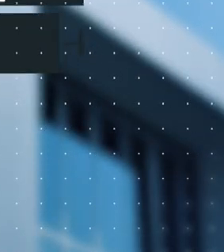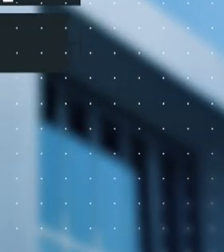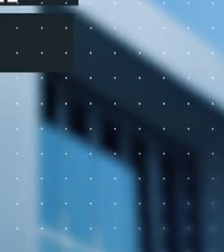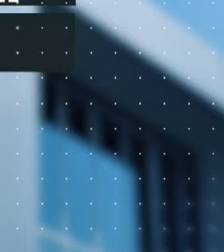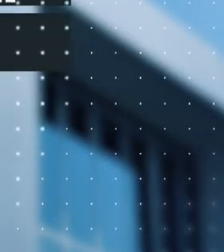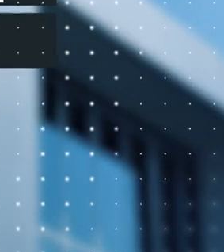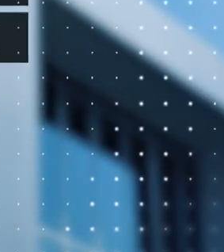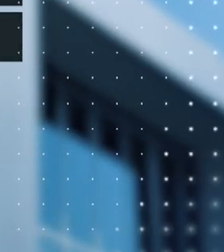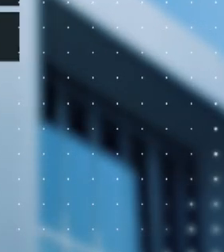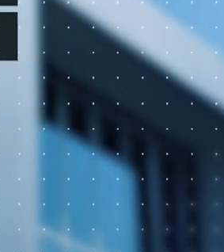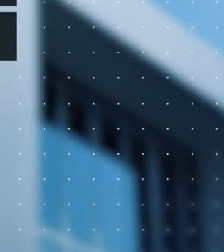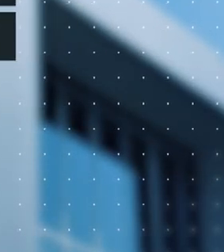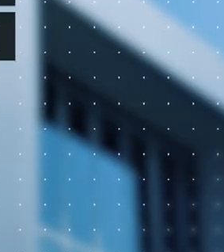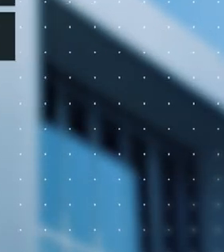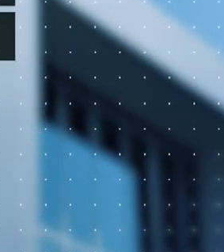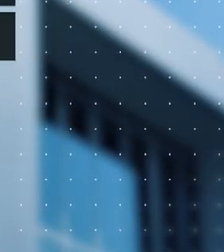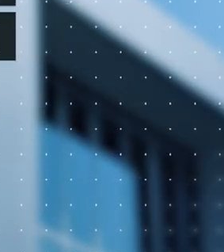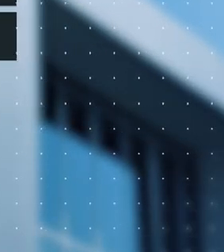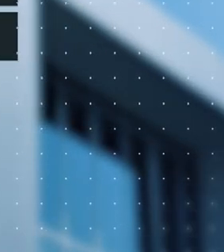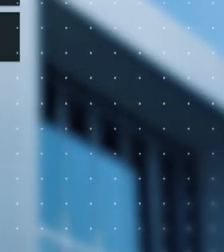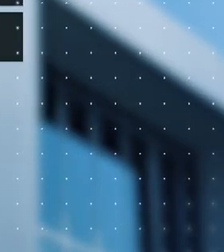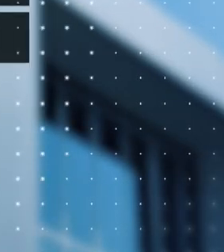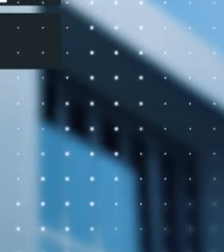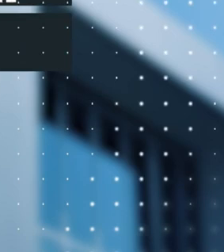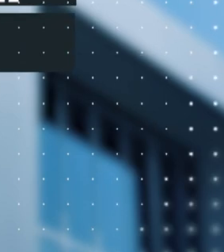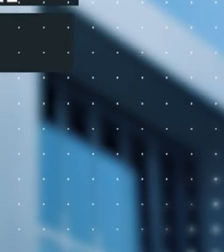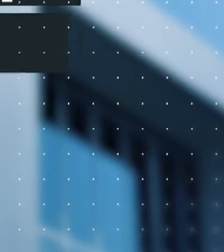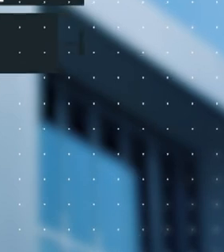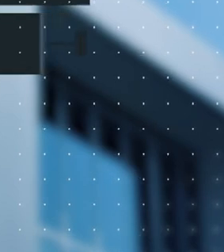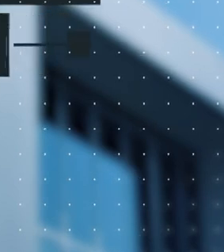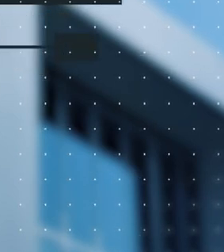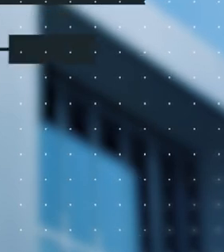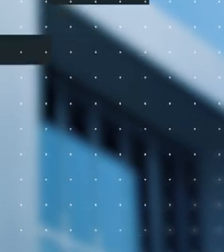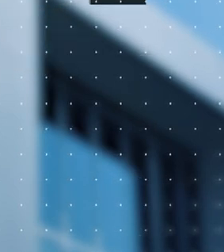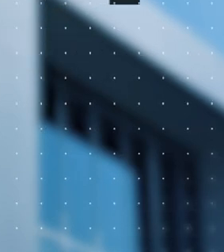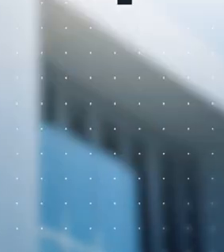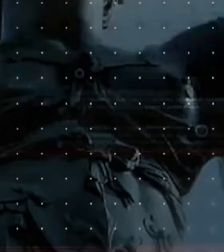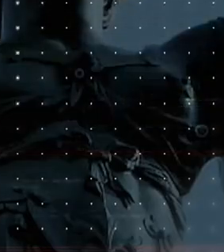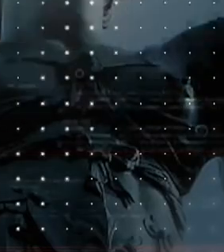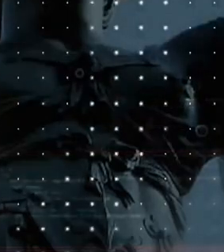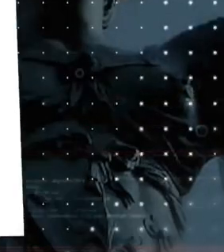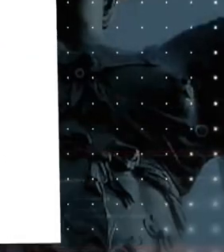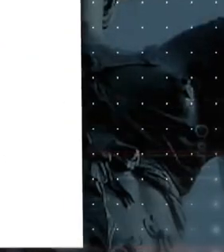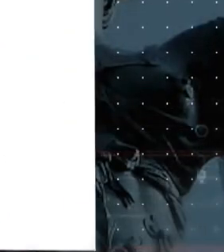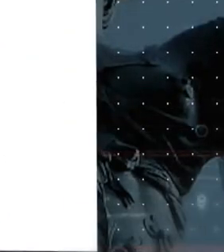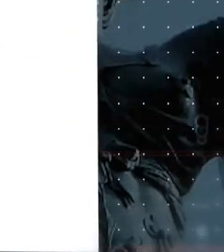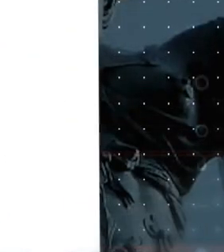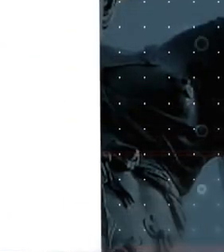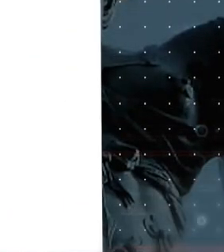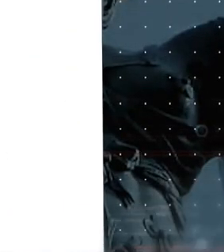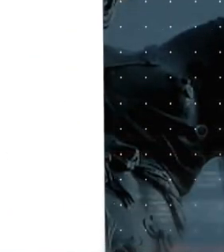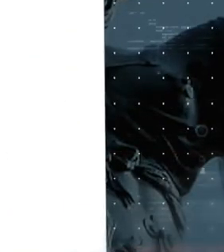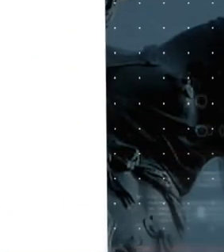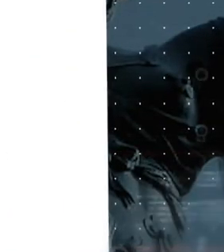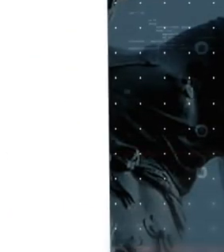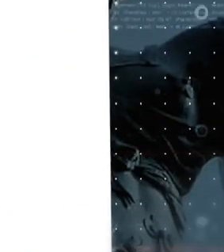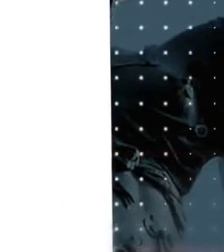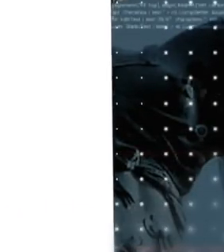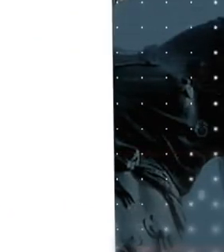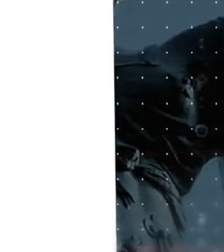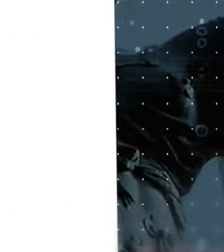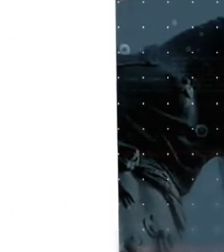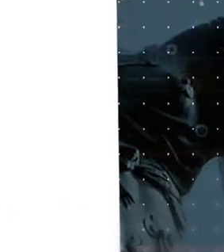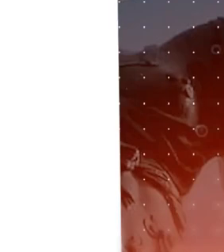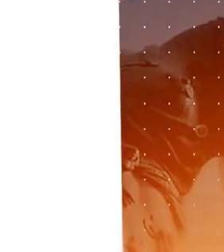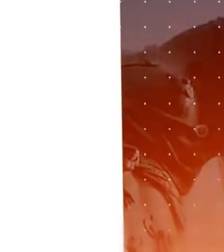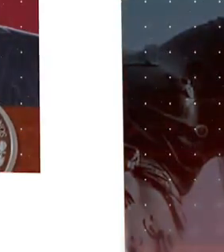para eliminar 13 fideicomisos del Poder Judicial, que no están contemplados en la ley y que, por su falta de